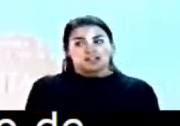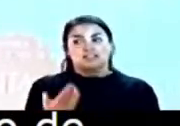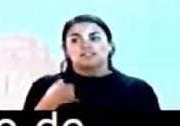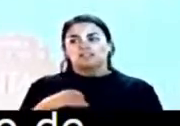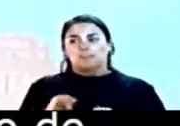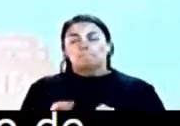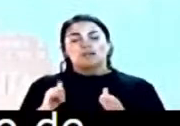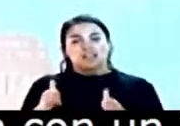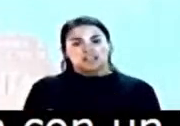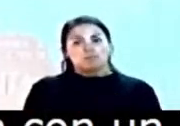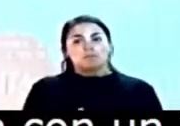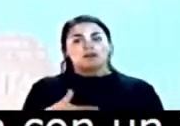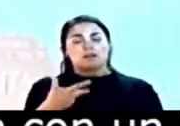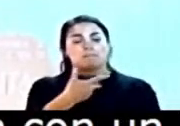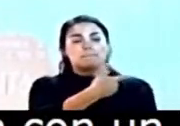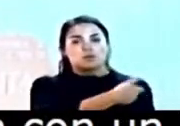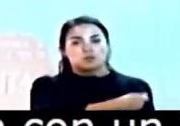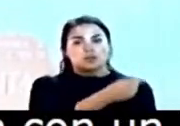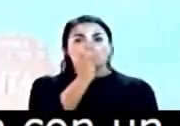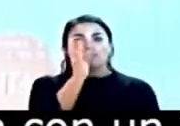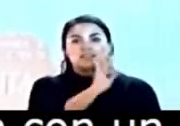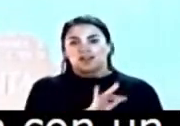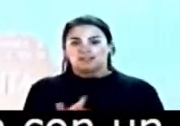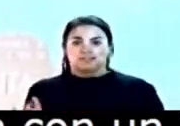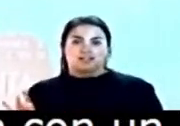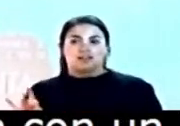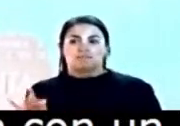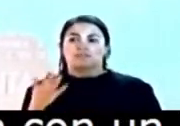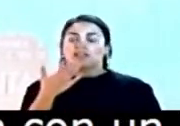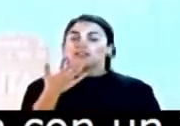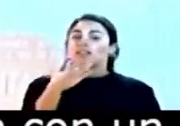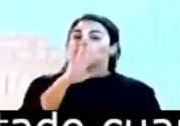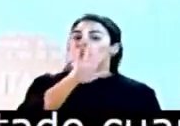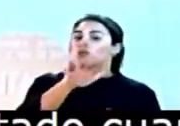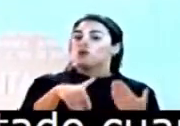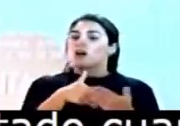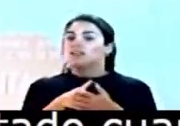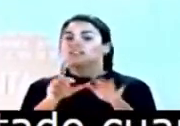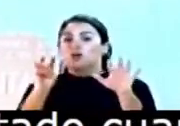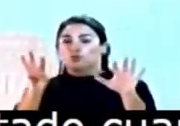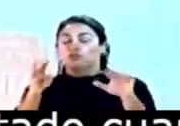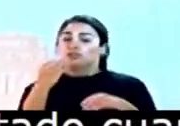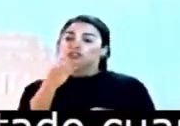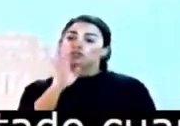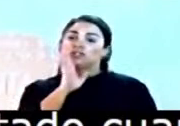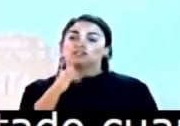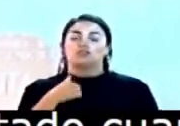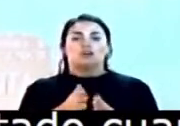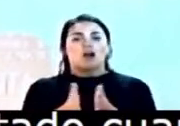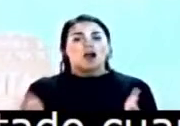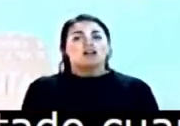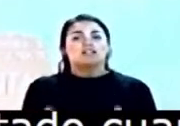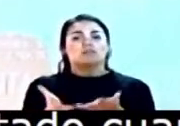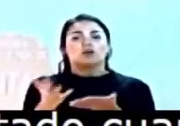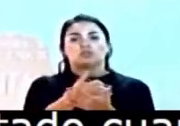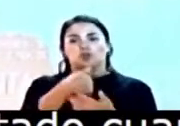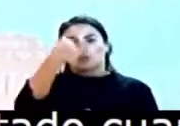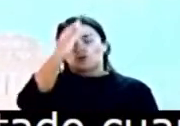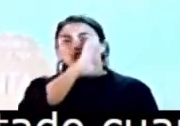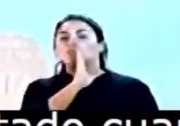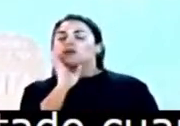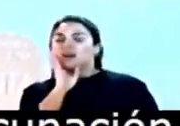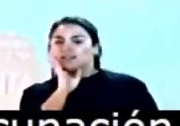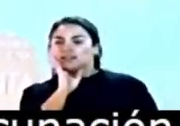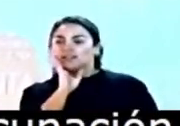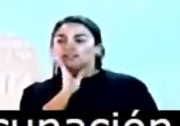empecemos con esa vacunación pediátrica de 5 a 8 años que, como digo, animo a todos los padres y a todas